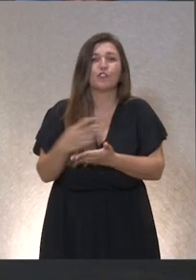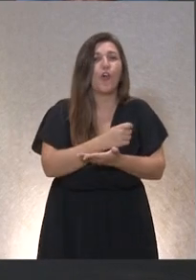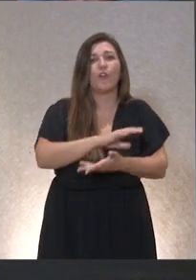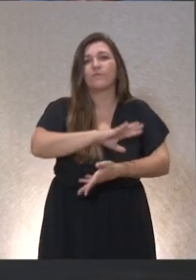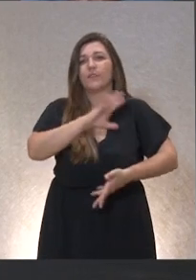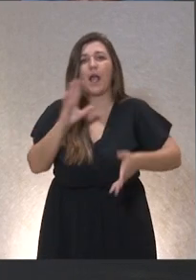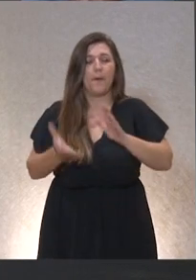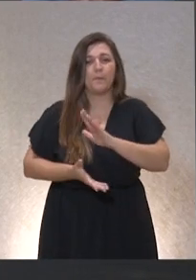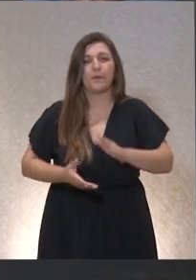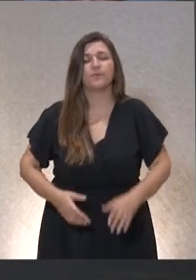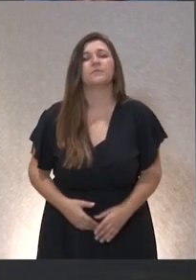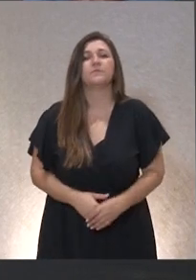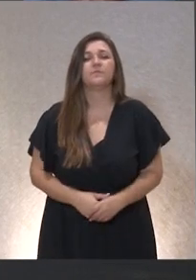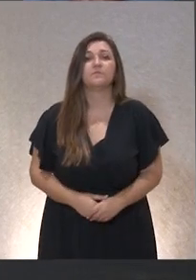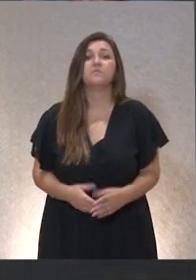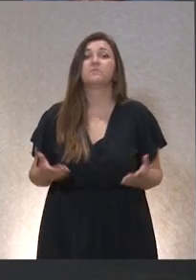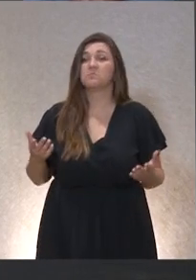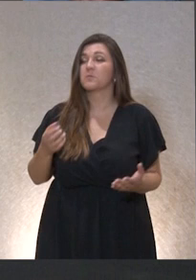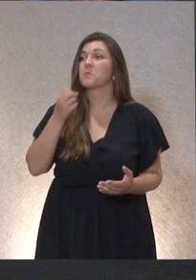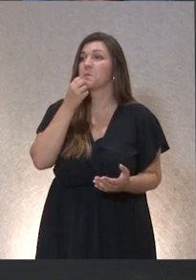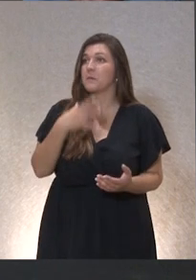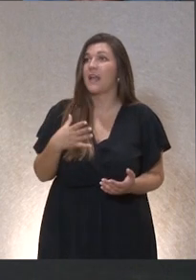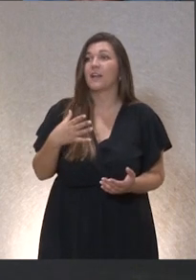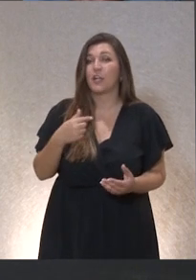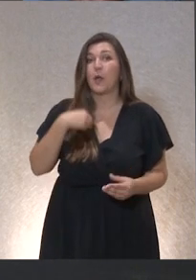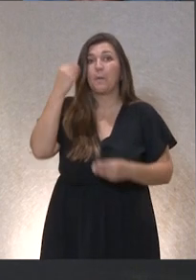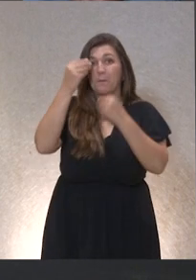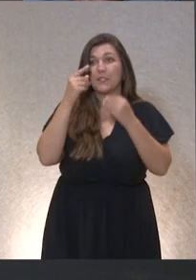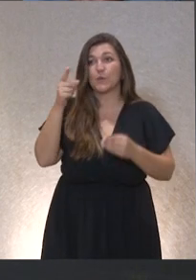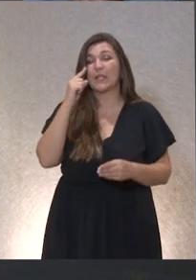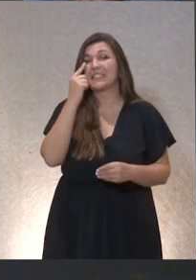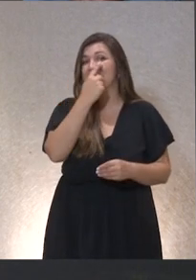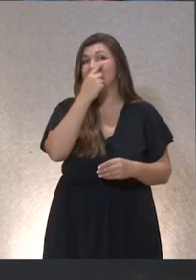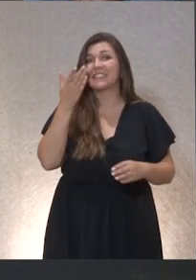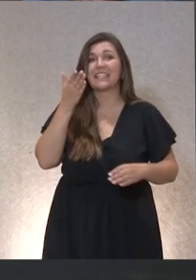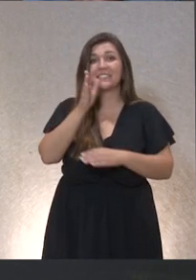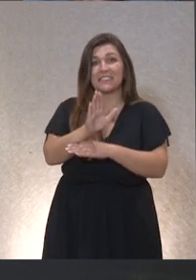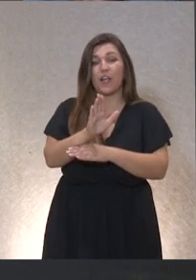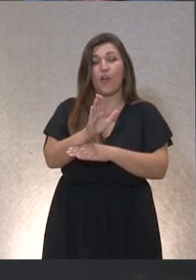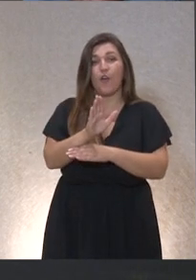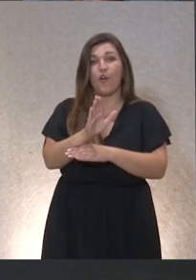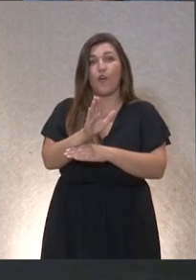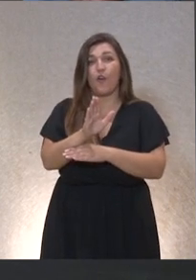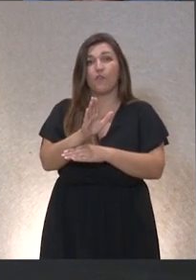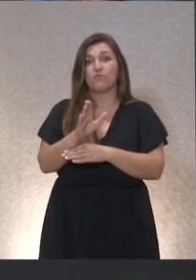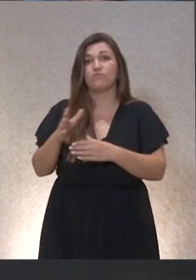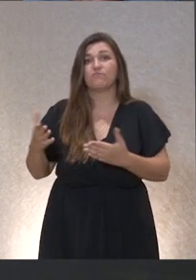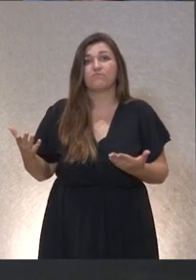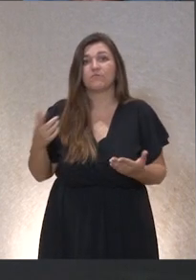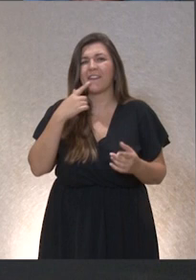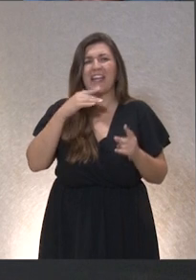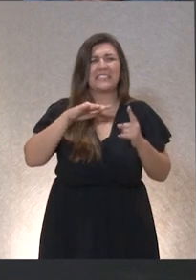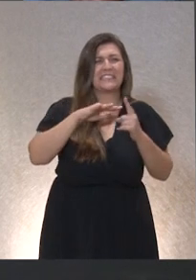Muy bien pues creo que has sido testigo de primera mano de todo un conjunto de